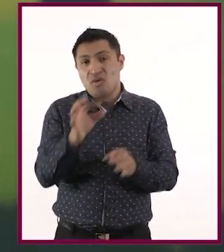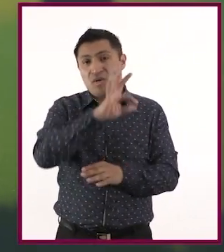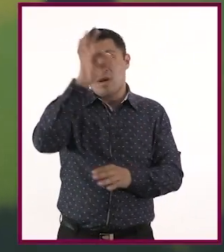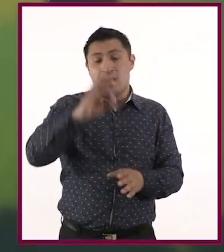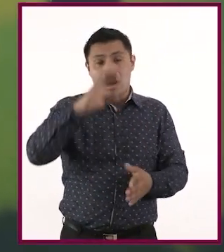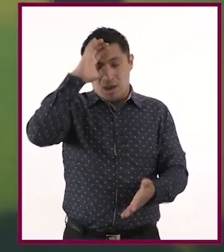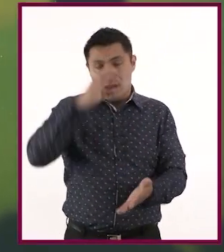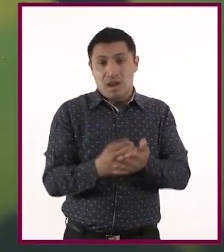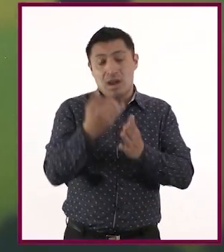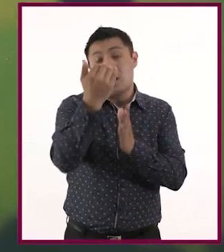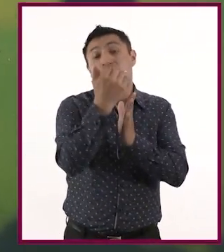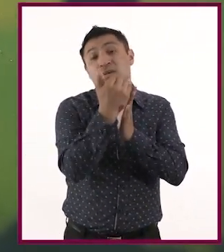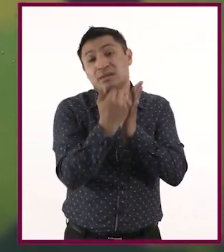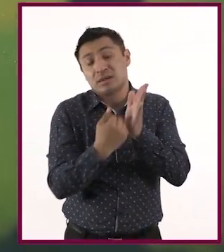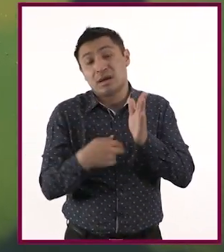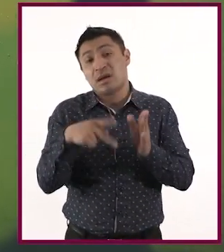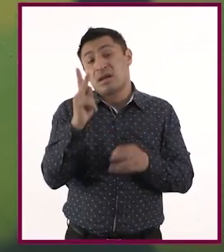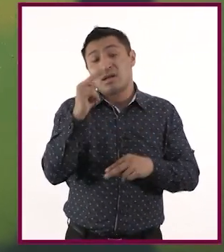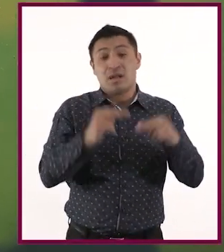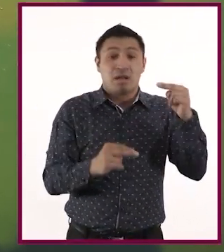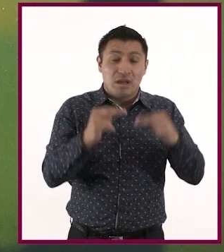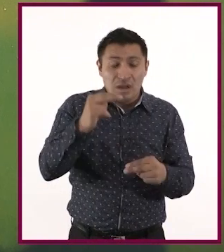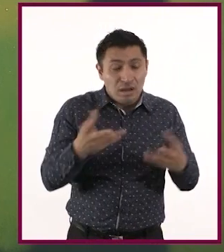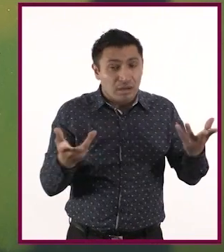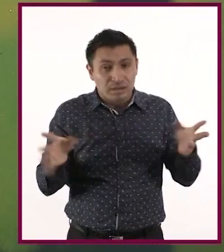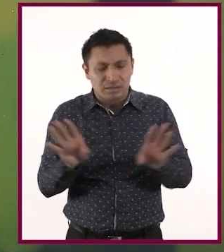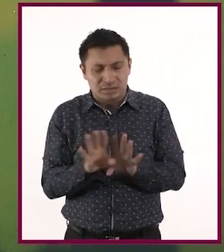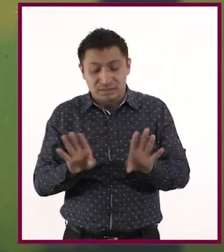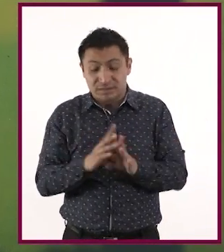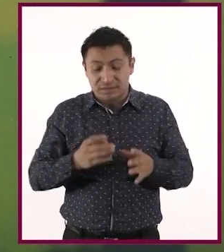de católicos, pero a nivel de